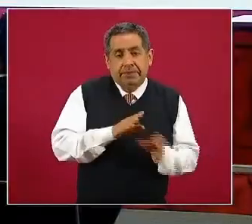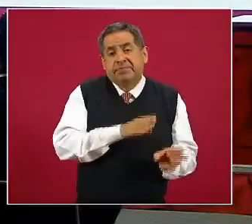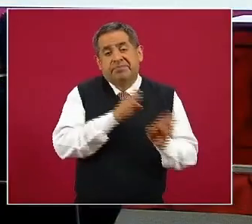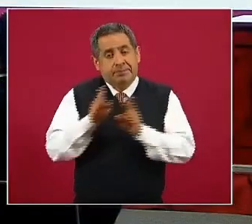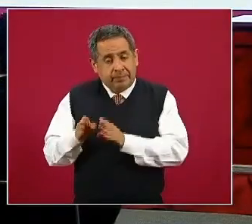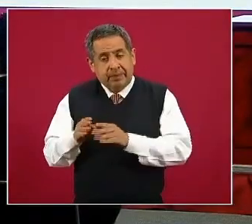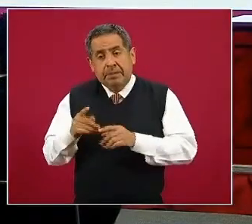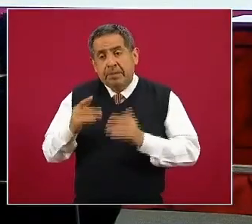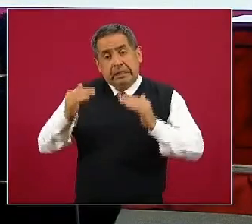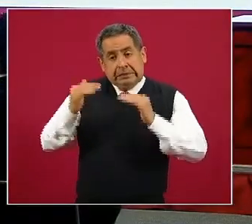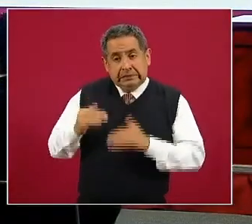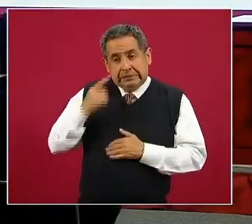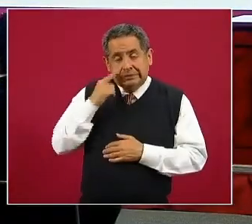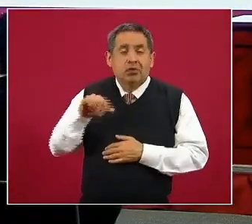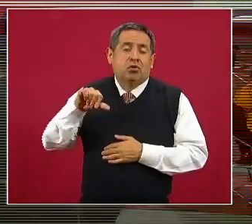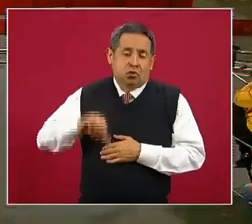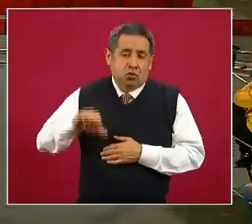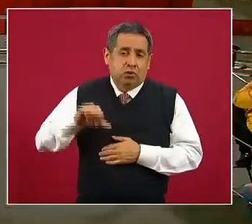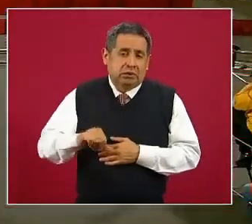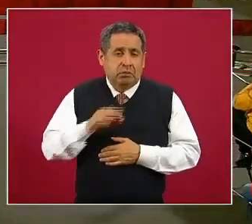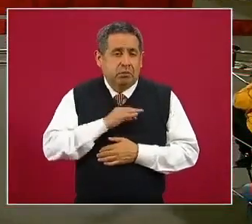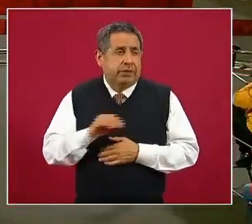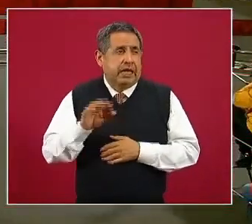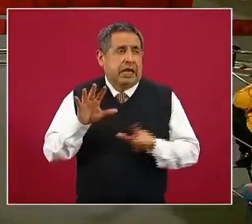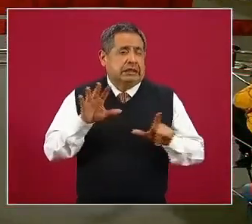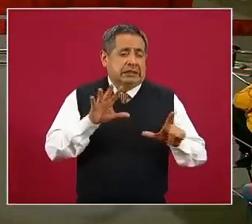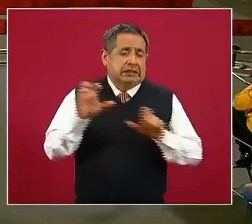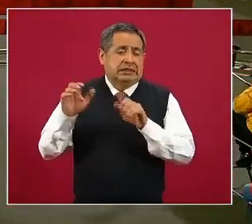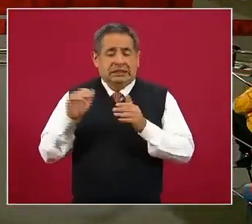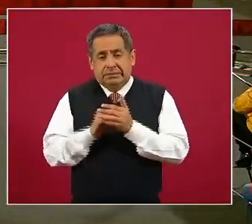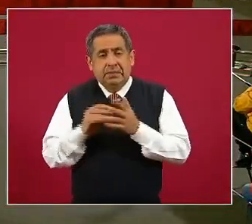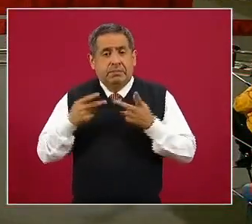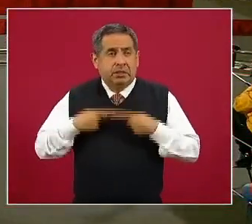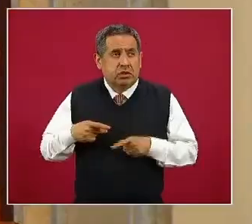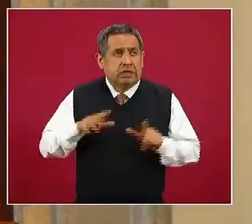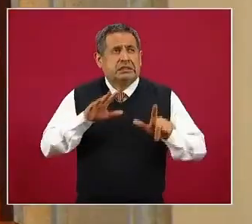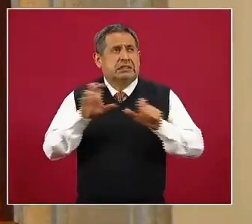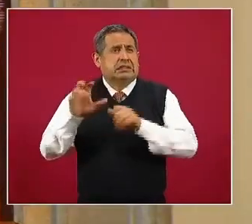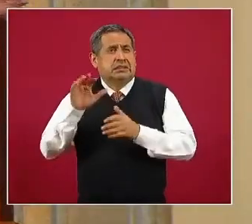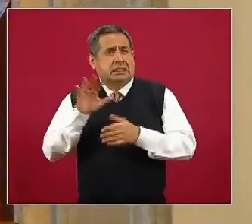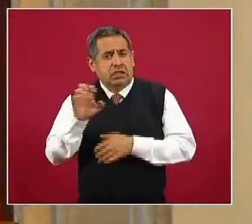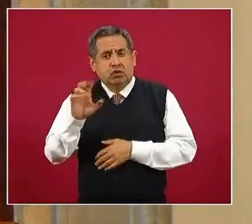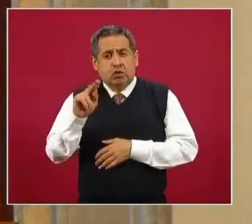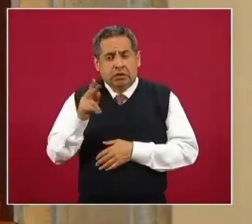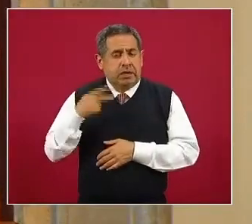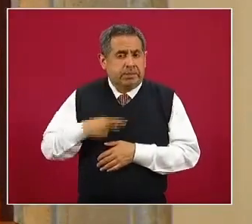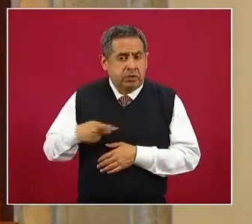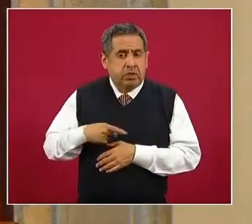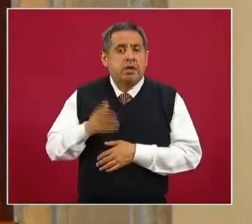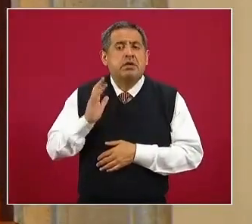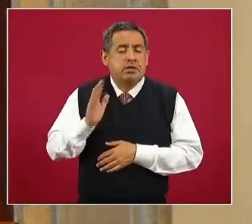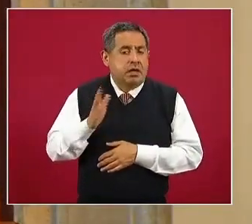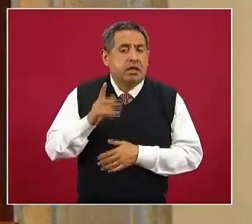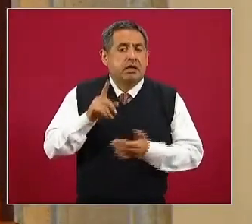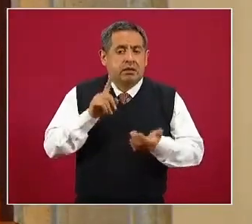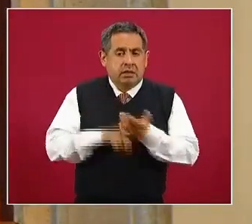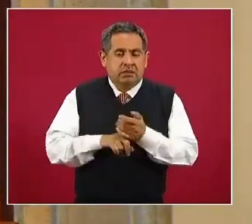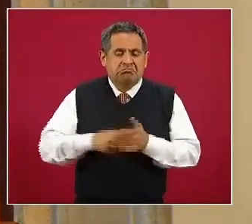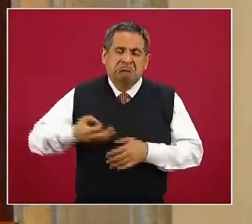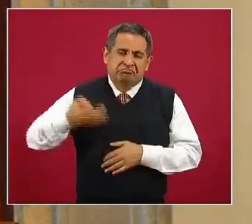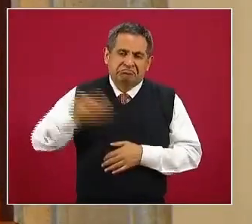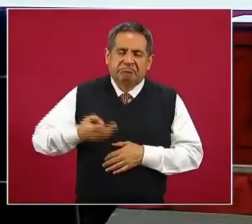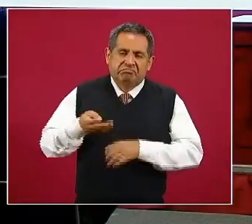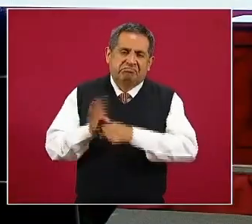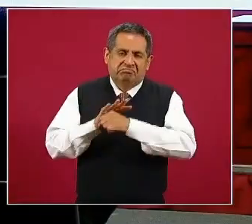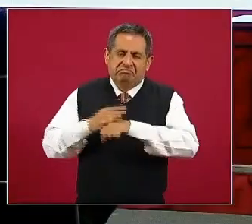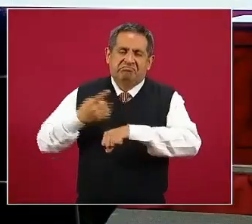así también, ya el día de hoy, poco más de 700,000 personas, 700,580 para ser exacto, son casos confirmados, es